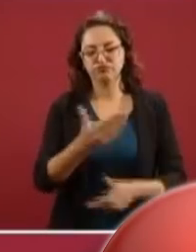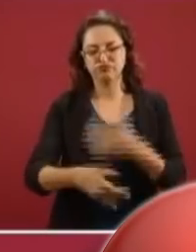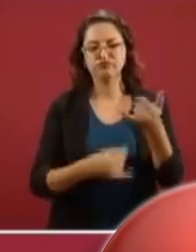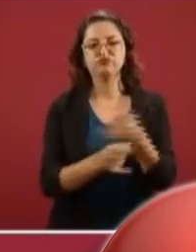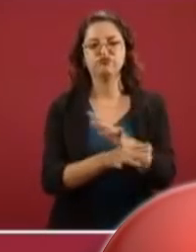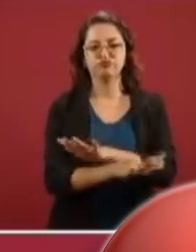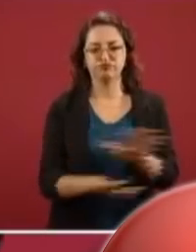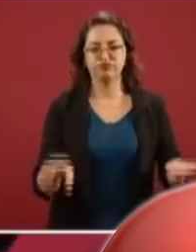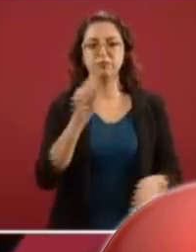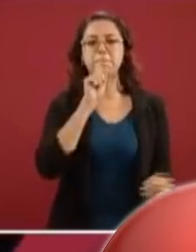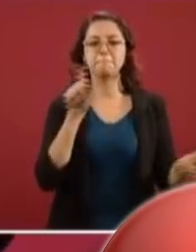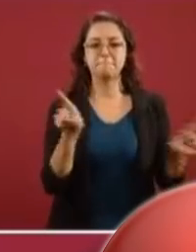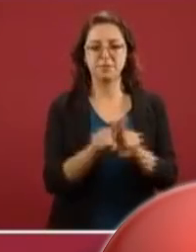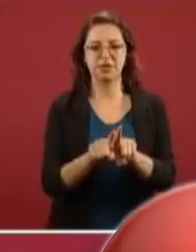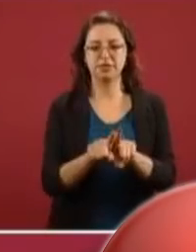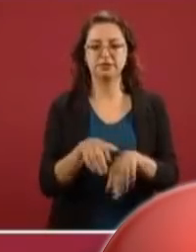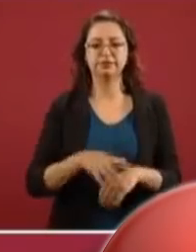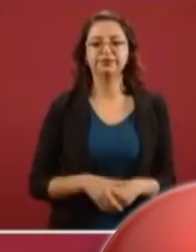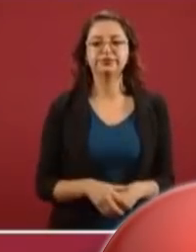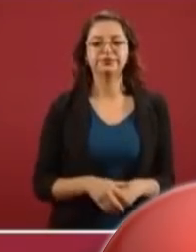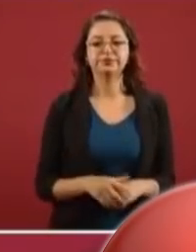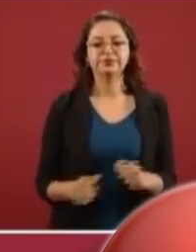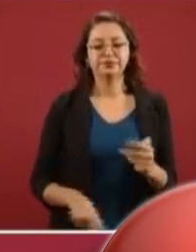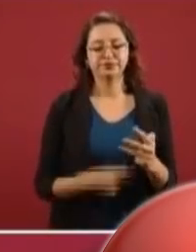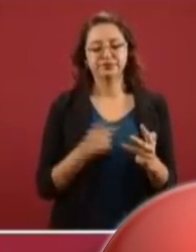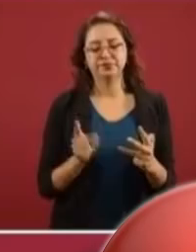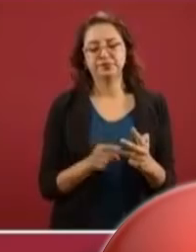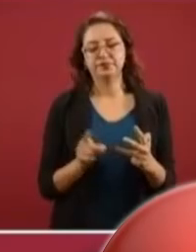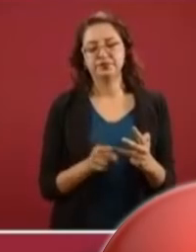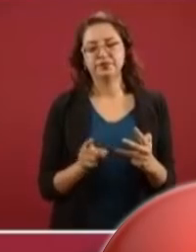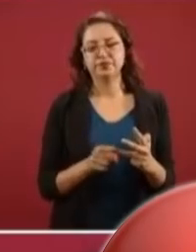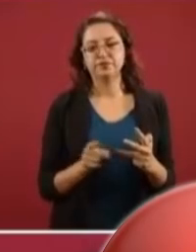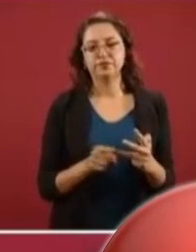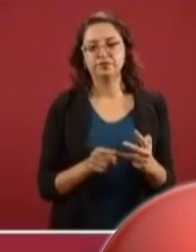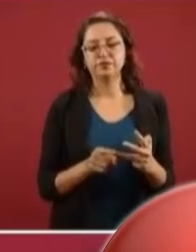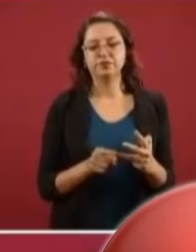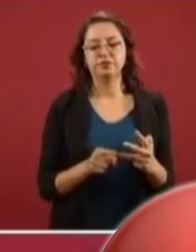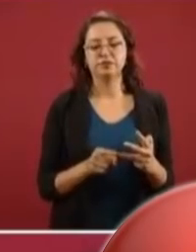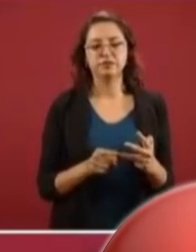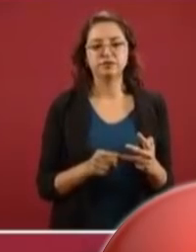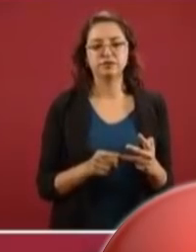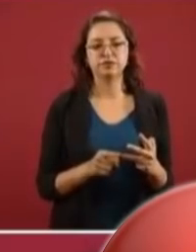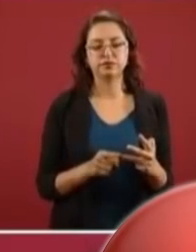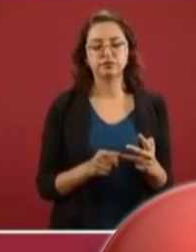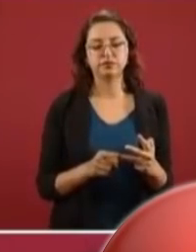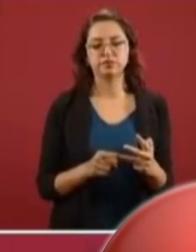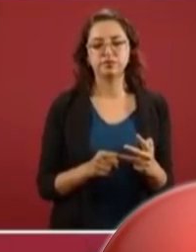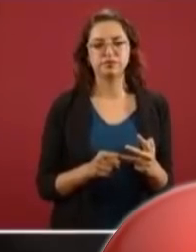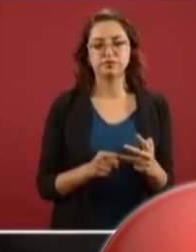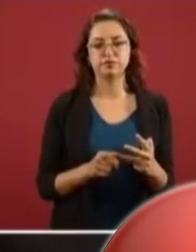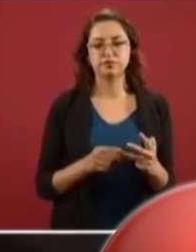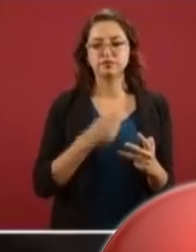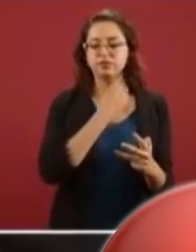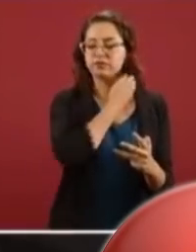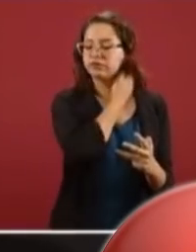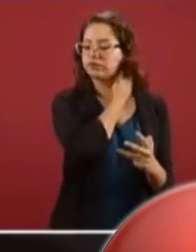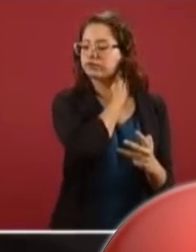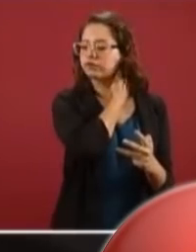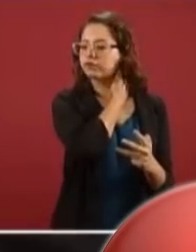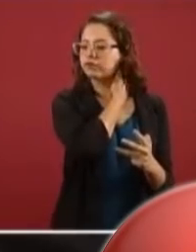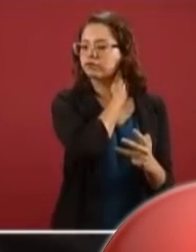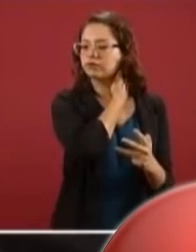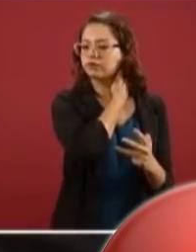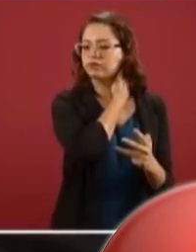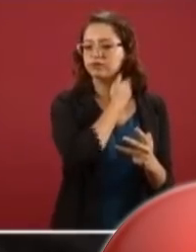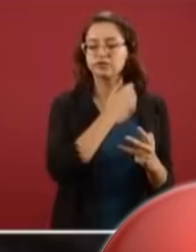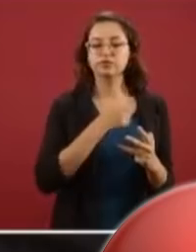se va a informar sobre cómo vamos en la política